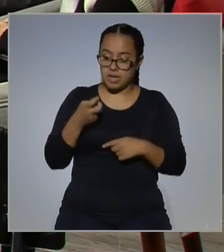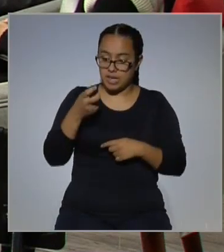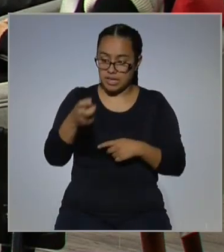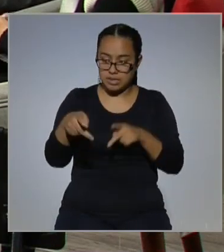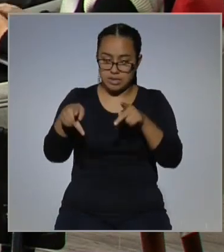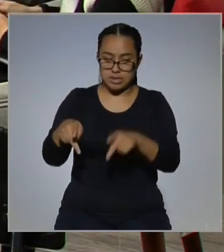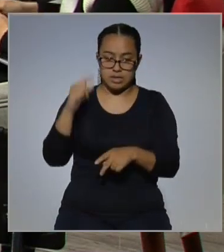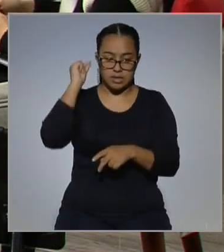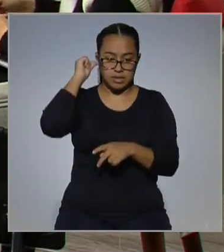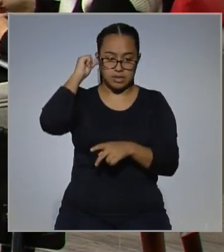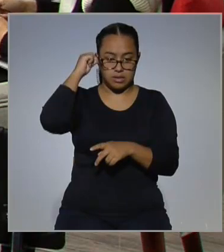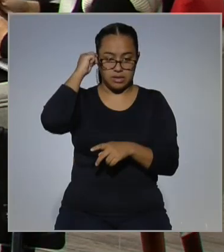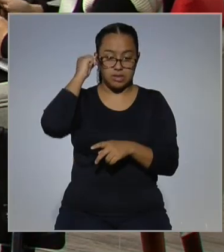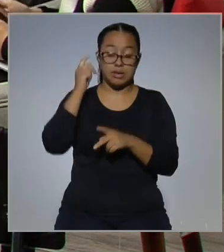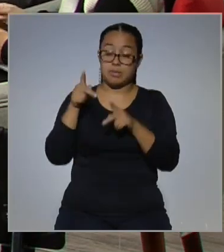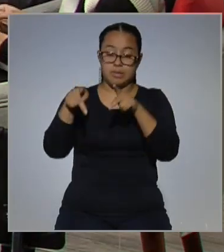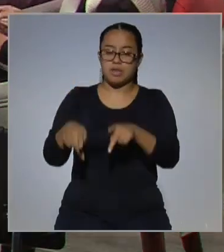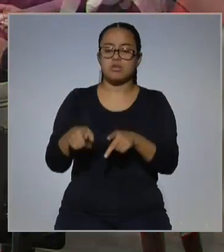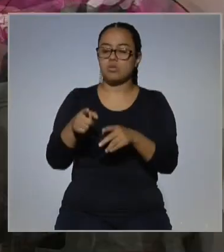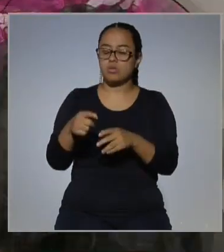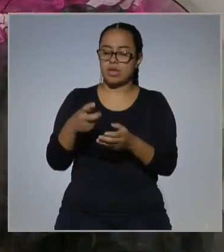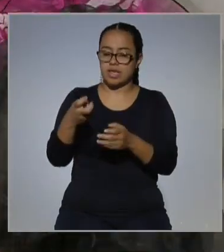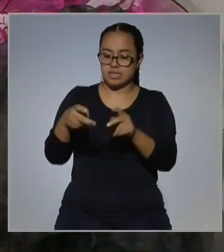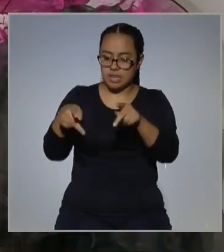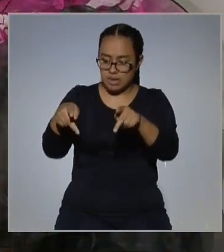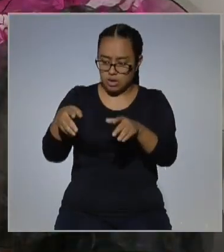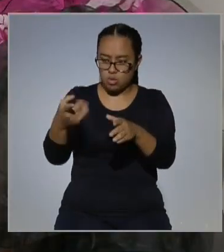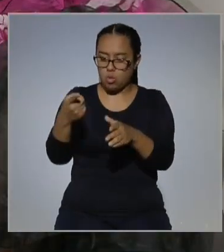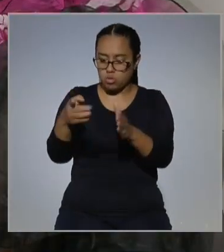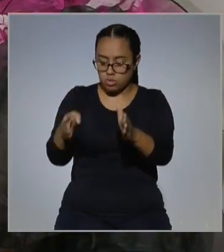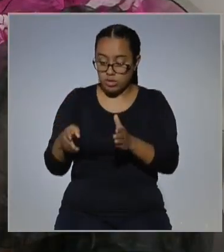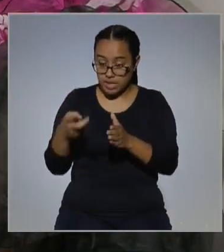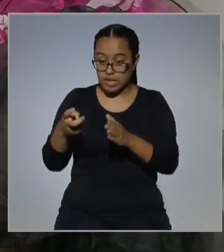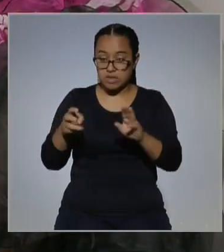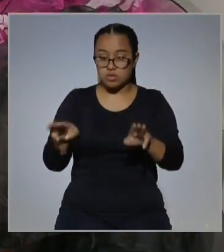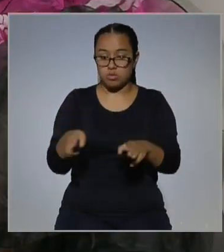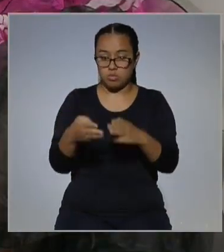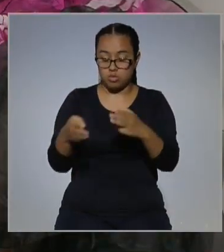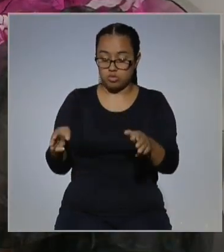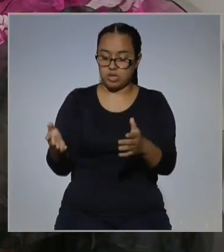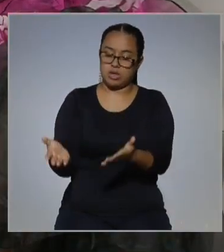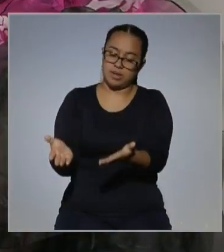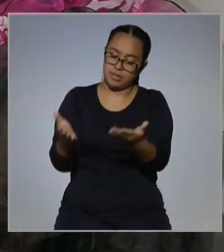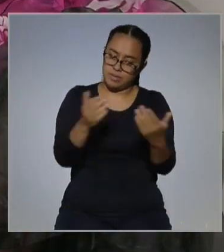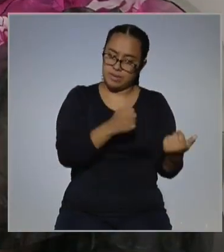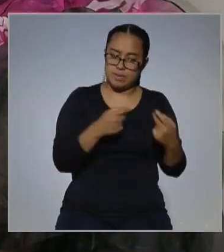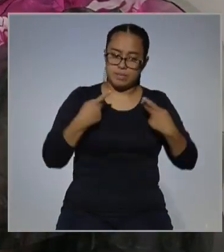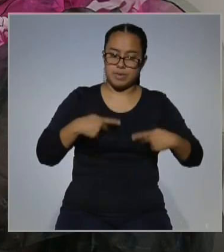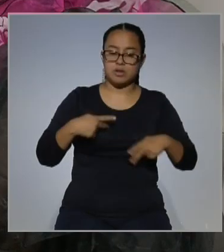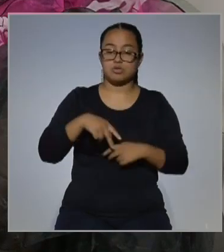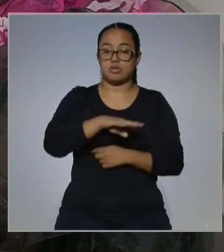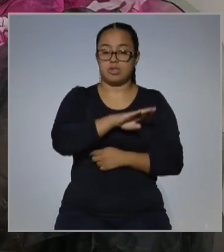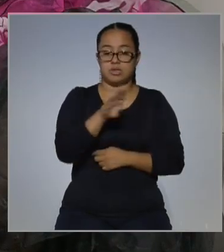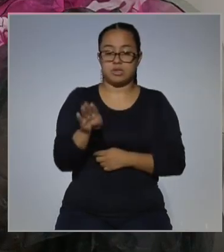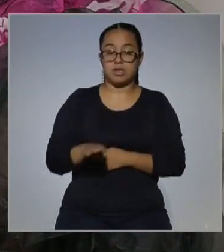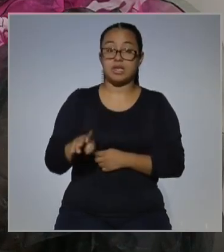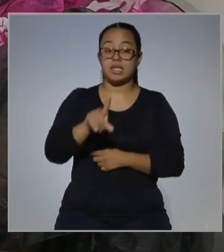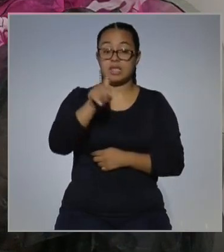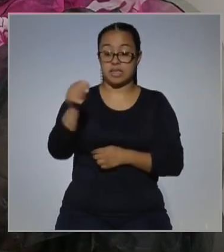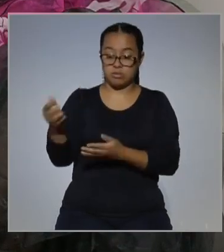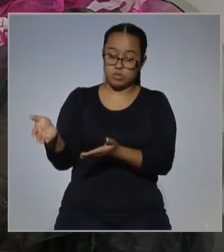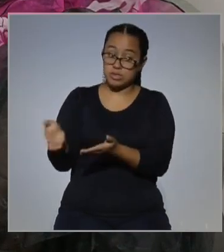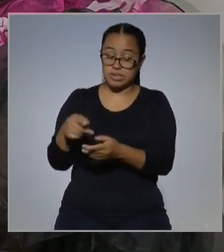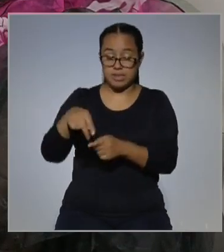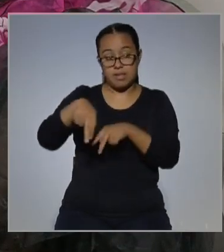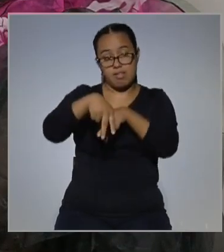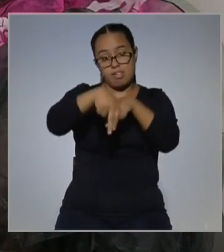sea, no van al panteón en general, van a una tumba y a partir de la música llaman a los muertos. Y luego los llevan hasta su